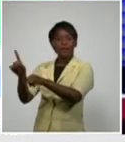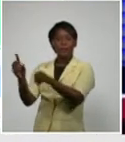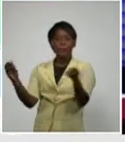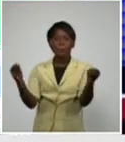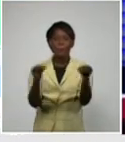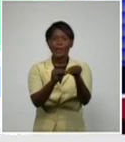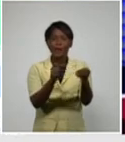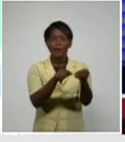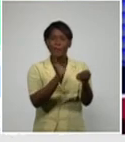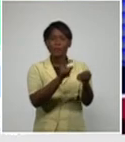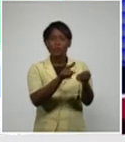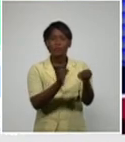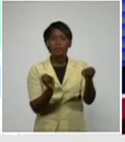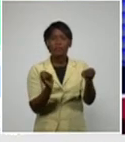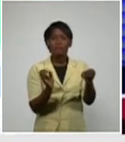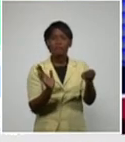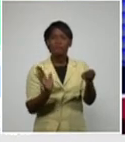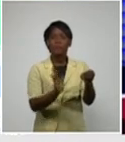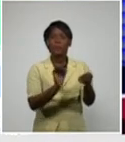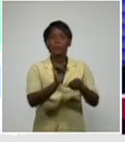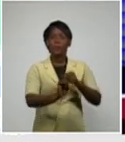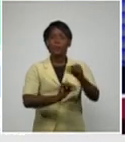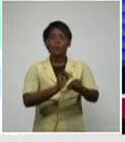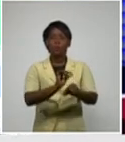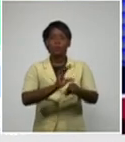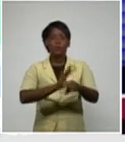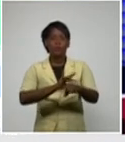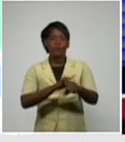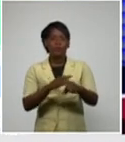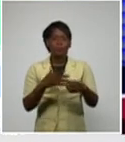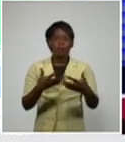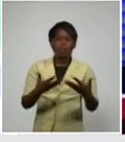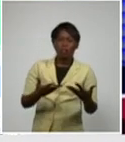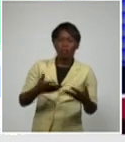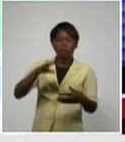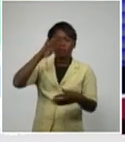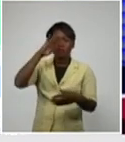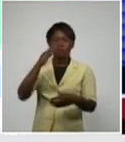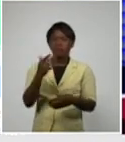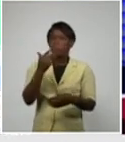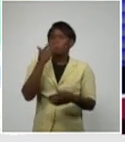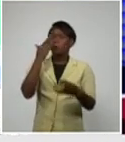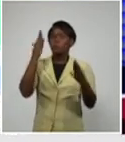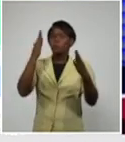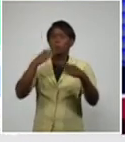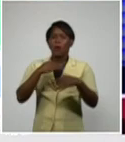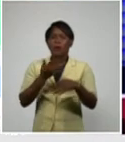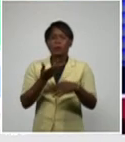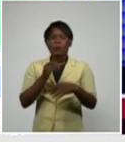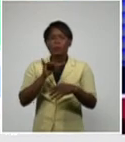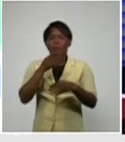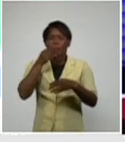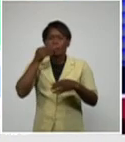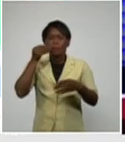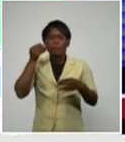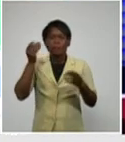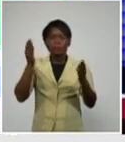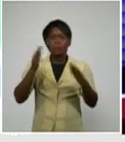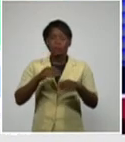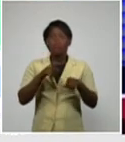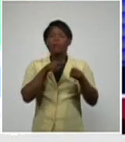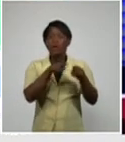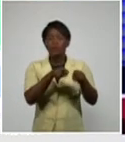directo. Entonces, como tú ves, hoy es difícil discernir cuando una persona viene con síntomas,